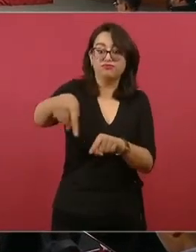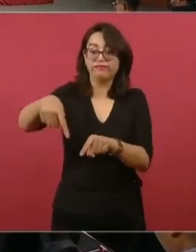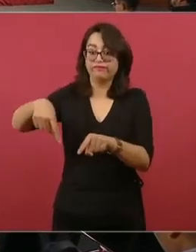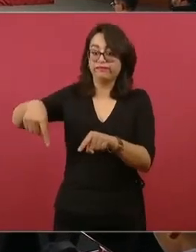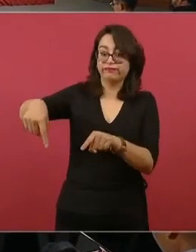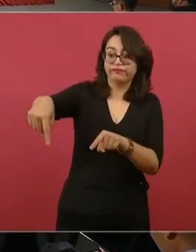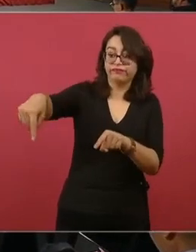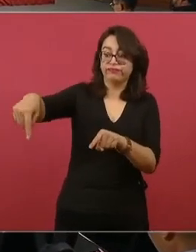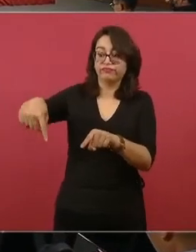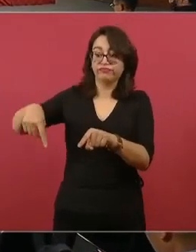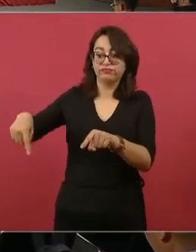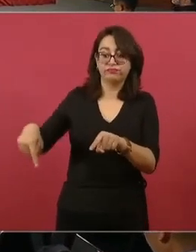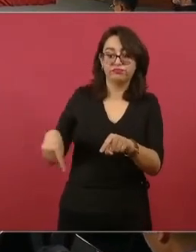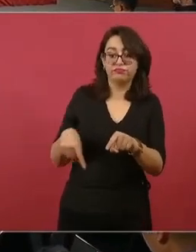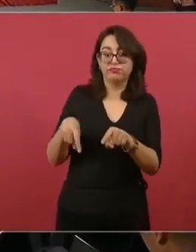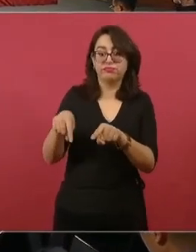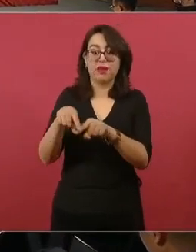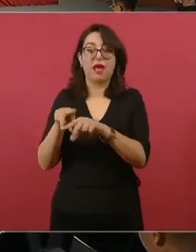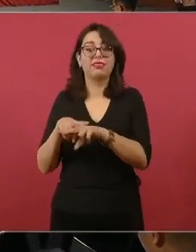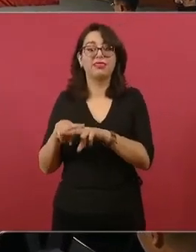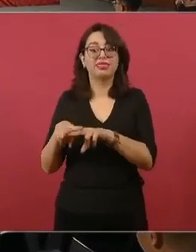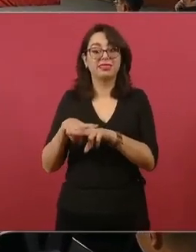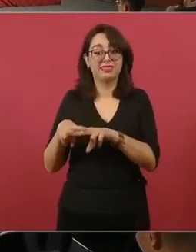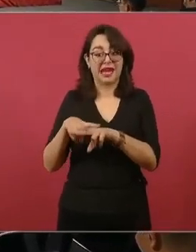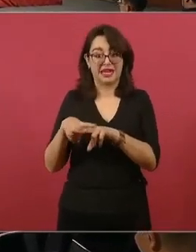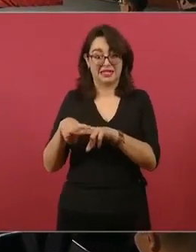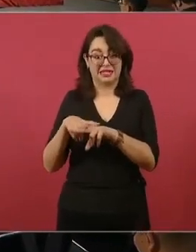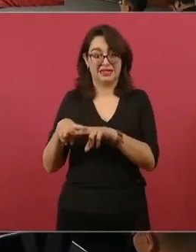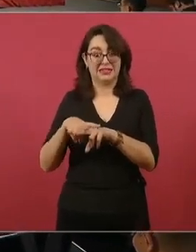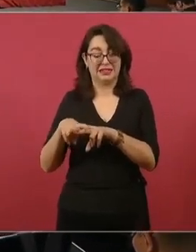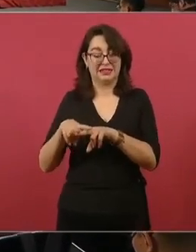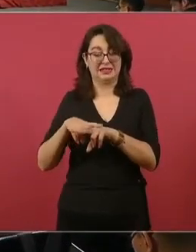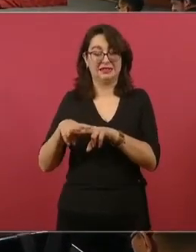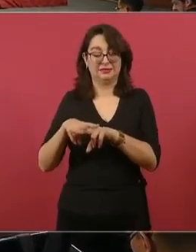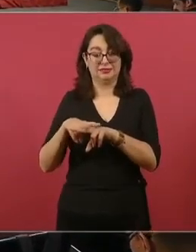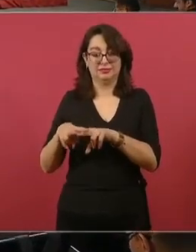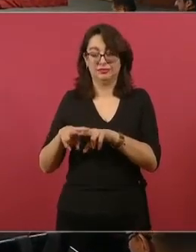Si eso no se lograba